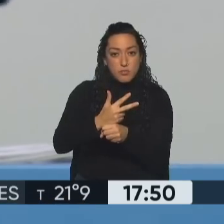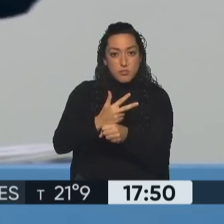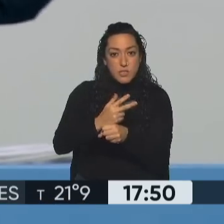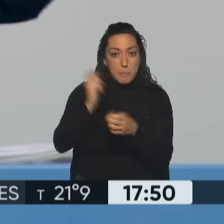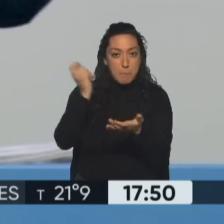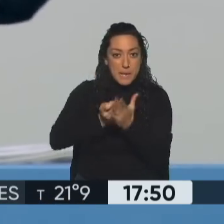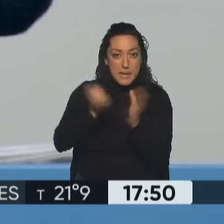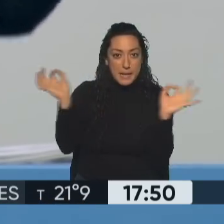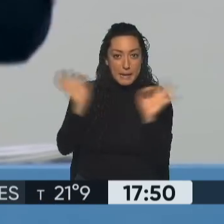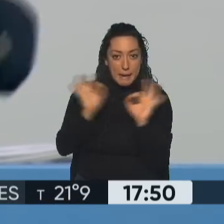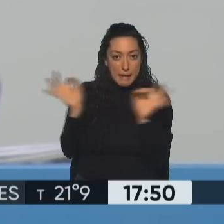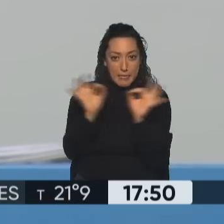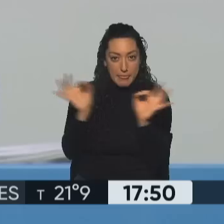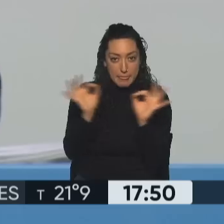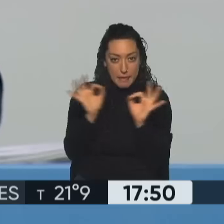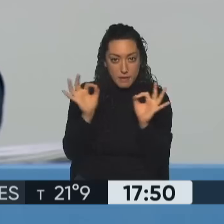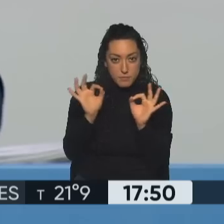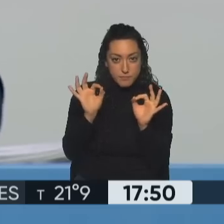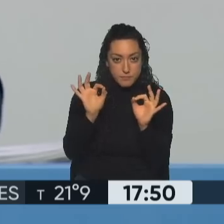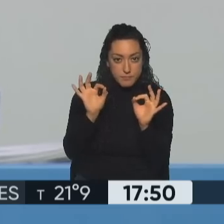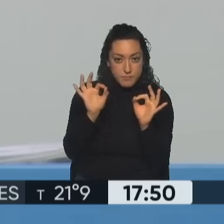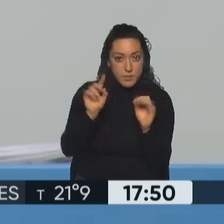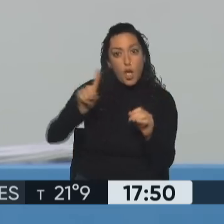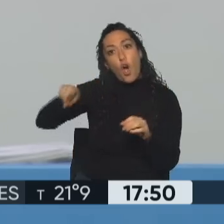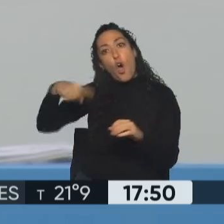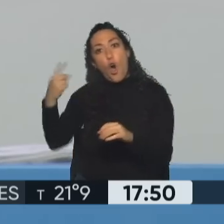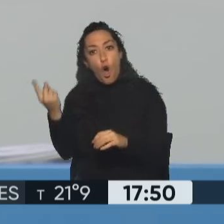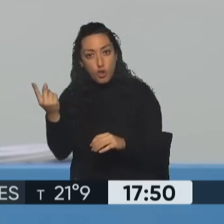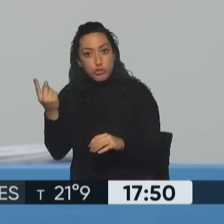tercer país evasor tenemos otro podio.